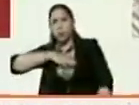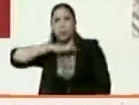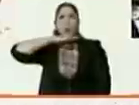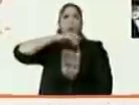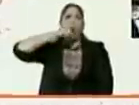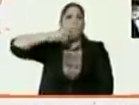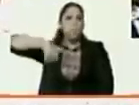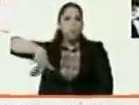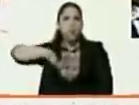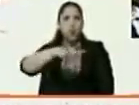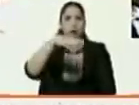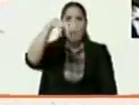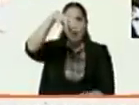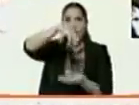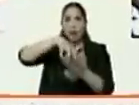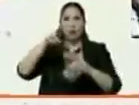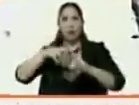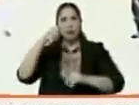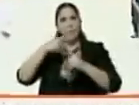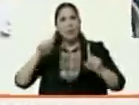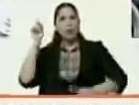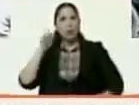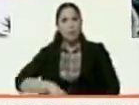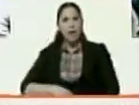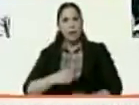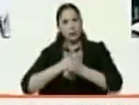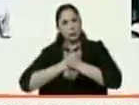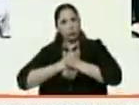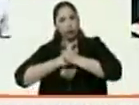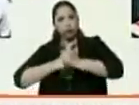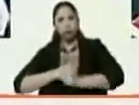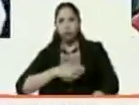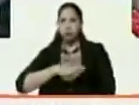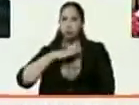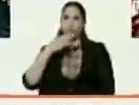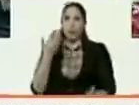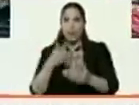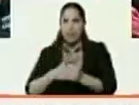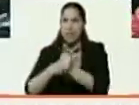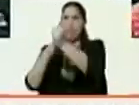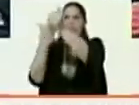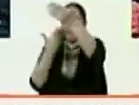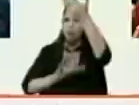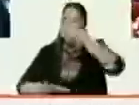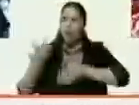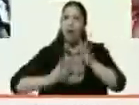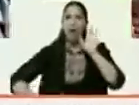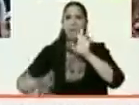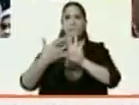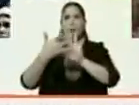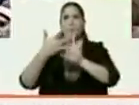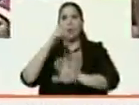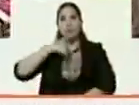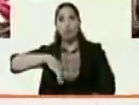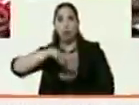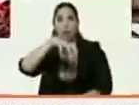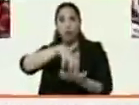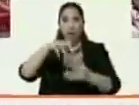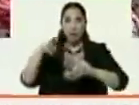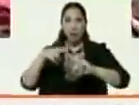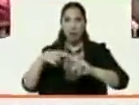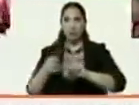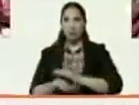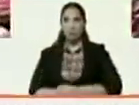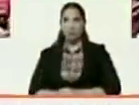pueblo tachirense, pero también se llenaba de amor entre un líder, el comandante Hugo Chávez, y el pueblo del estado